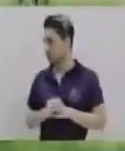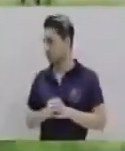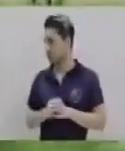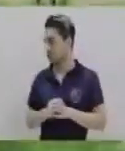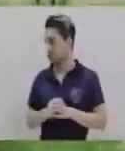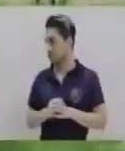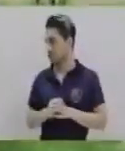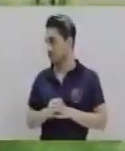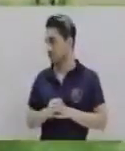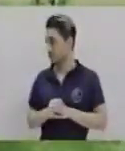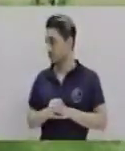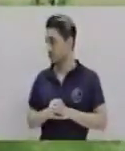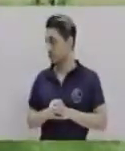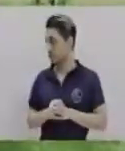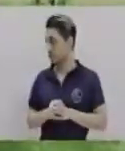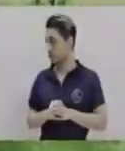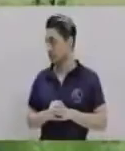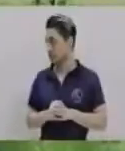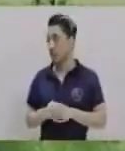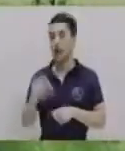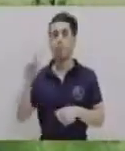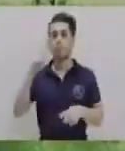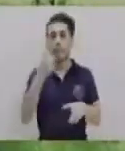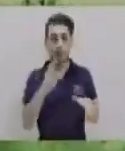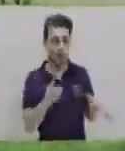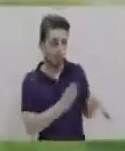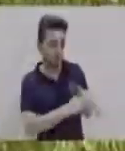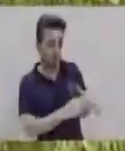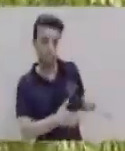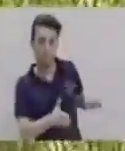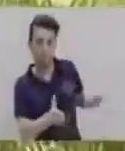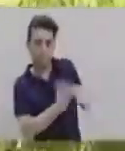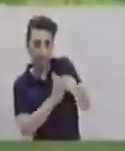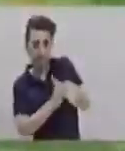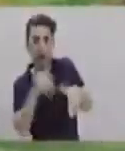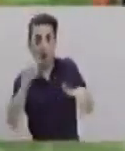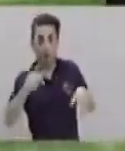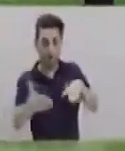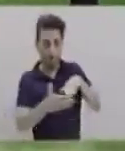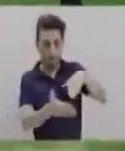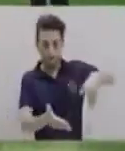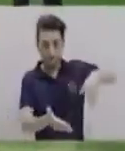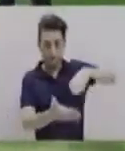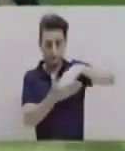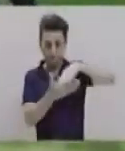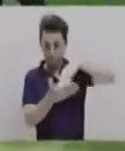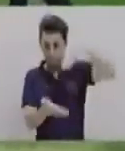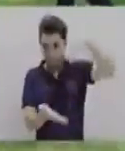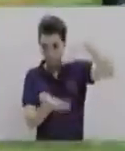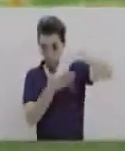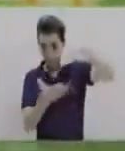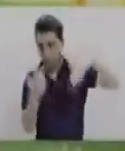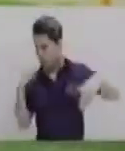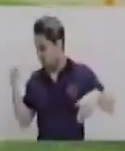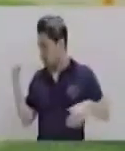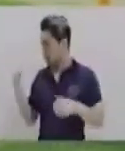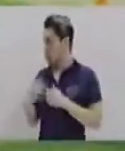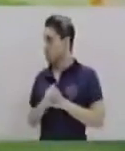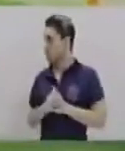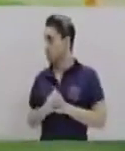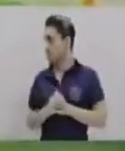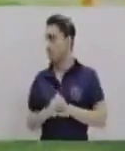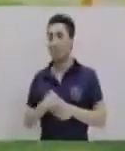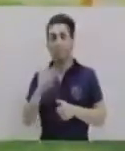separamos. Ahora el golpeo lo voy a hacer con el borde frontal. Aproximación, golpeo, y que sea eficaz el